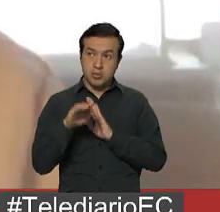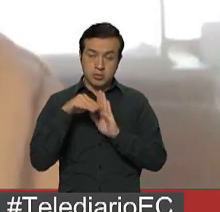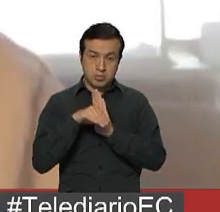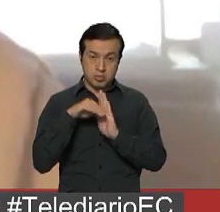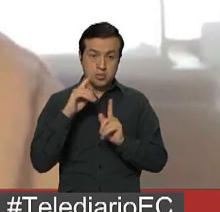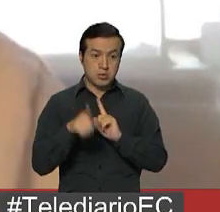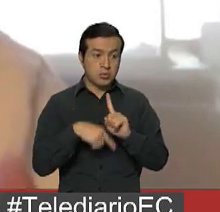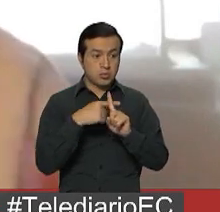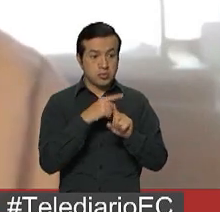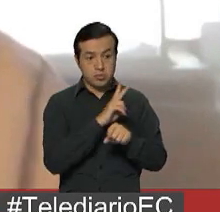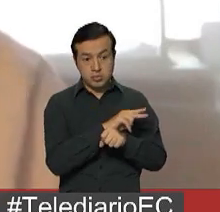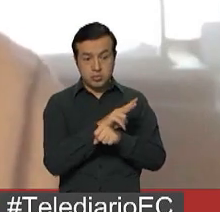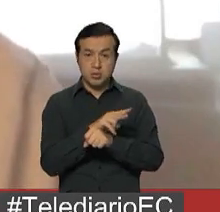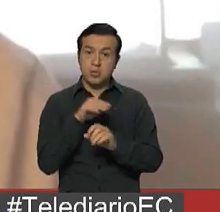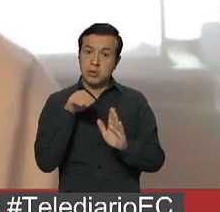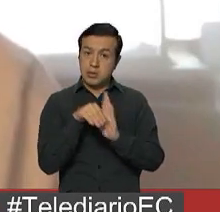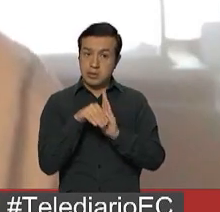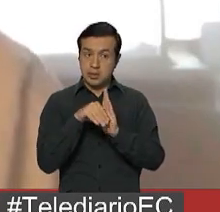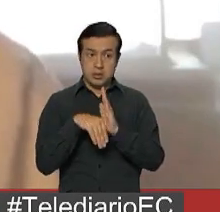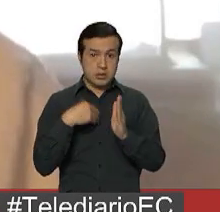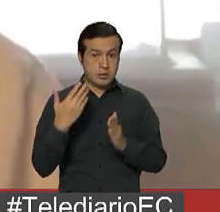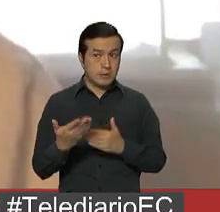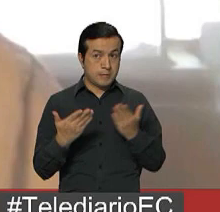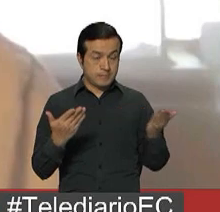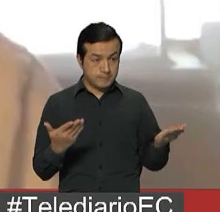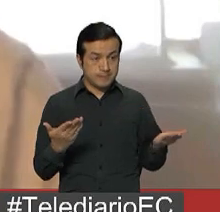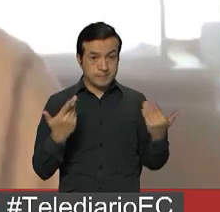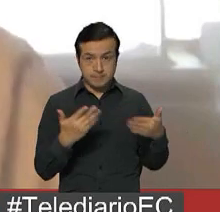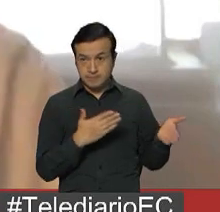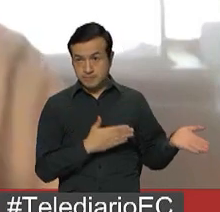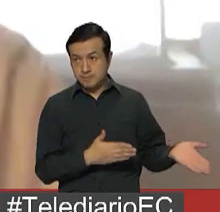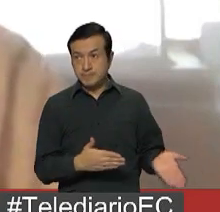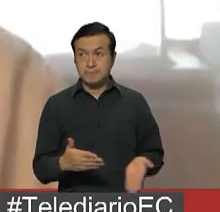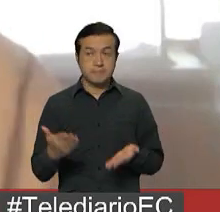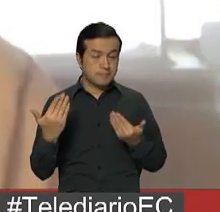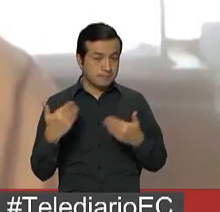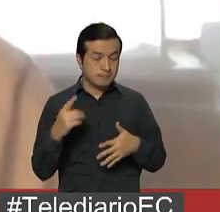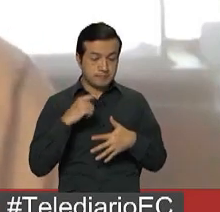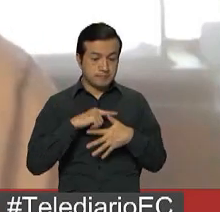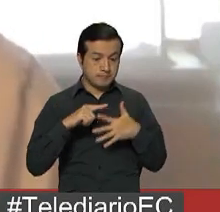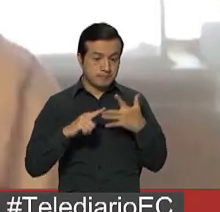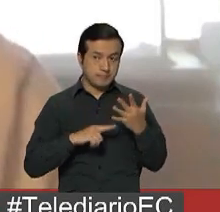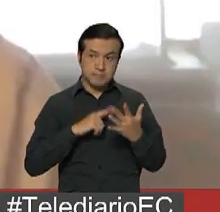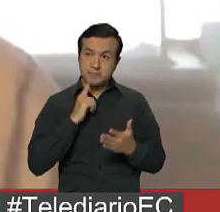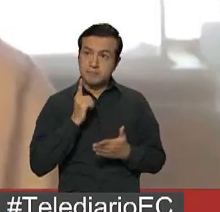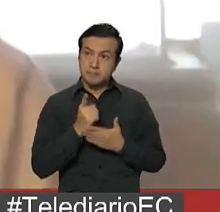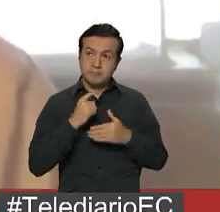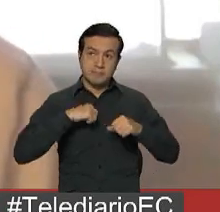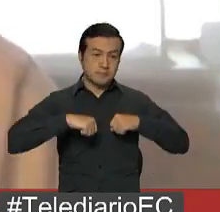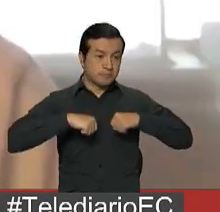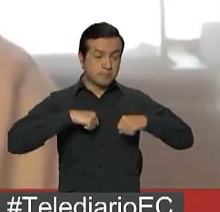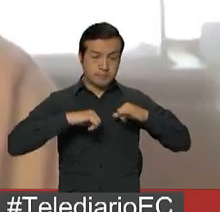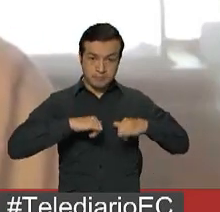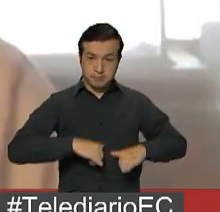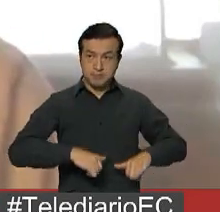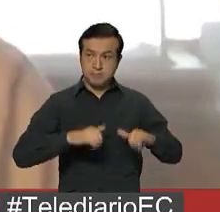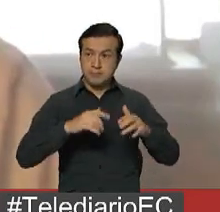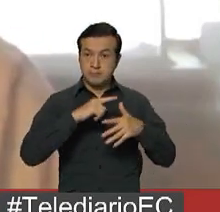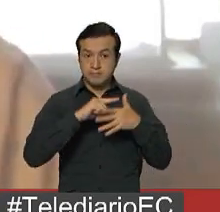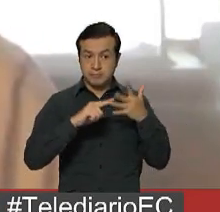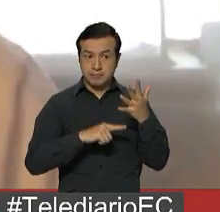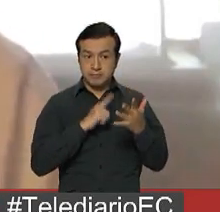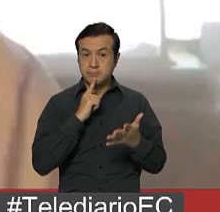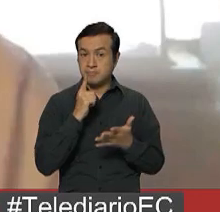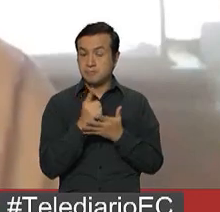que también la superintendencia de bancos ha estado en otro otro tipo de gestiones en esas herramientas